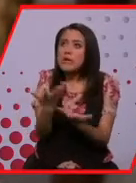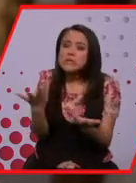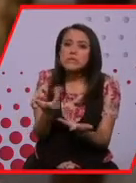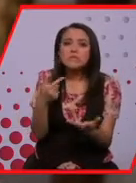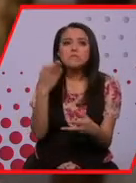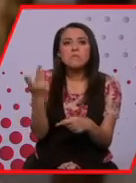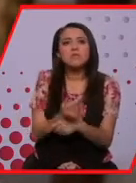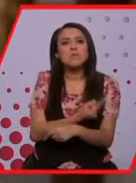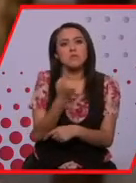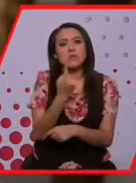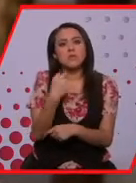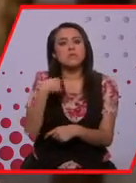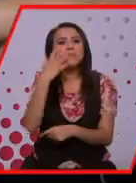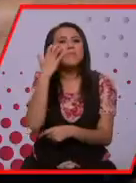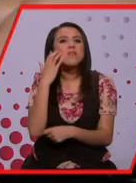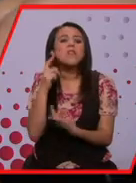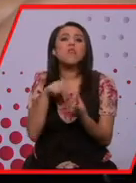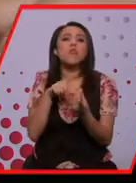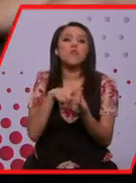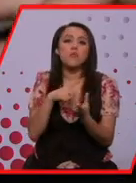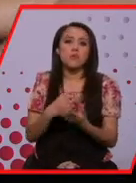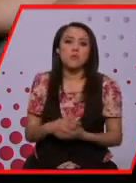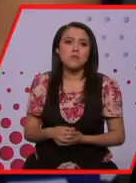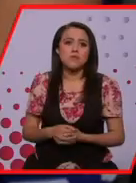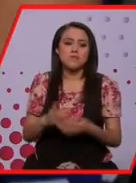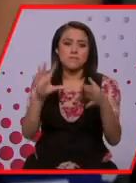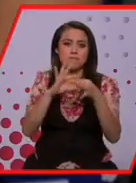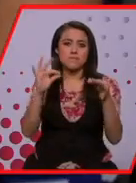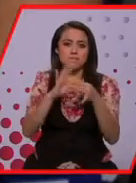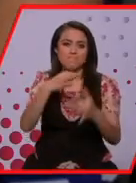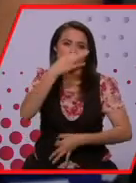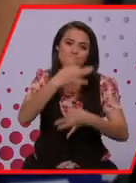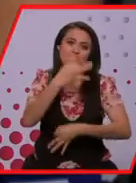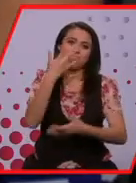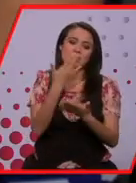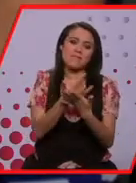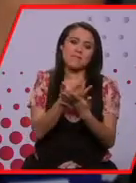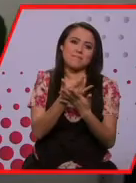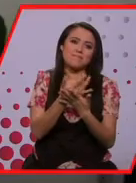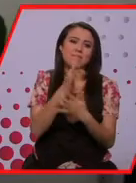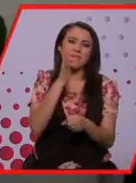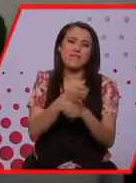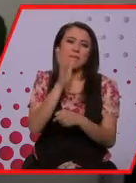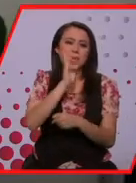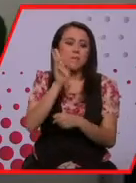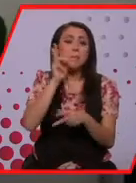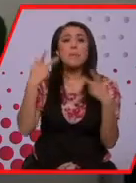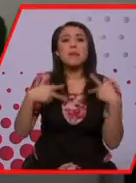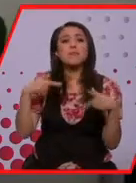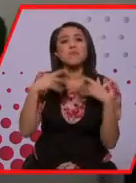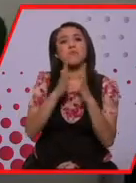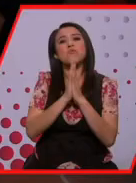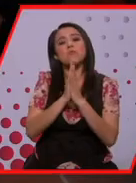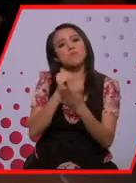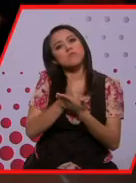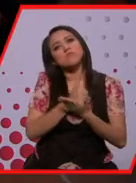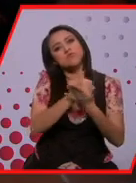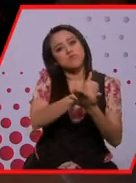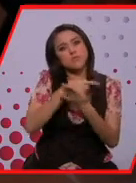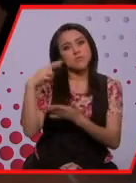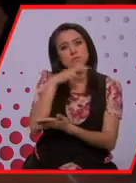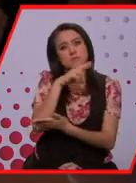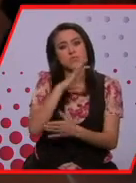pasó con mi gata Misha. Sin embargo, explica que el proceso legal se encuentra en reserva, por lo que solicita la intervención de las autoridades para recuperar sus